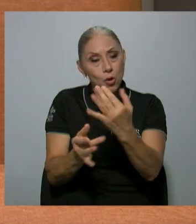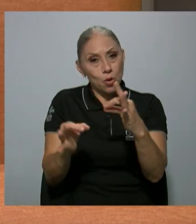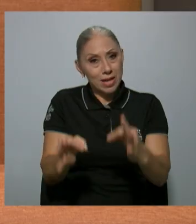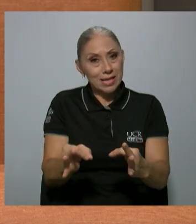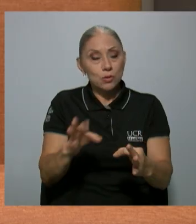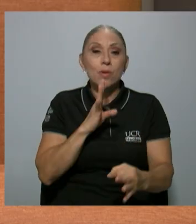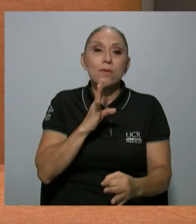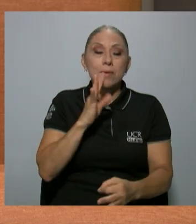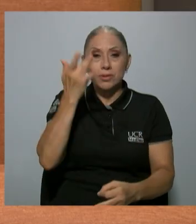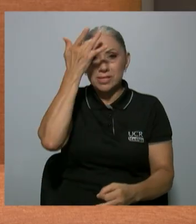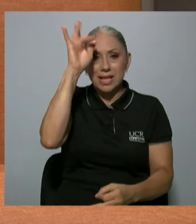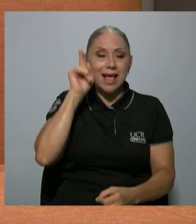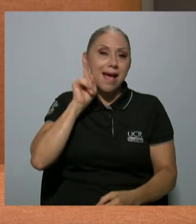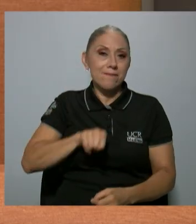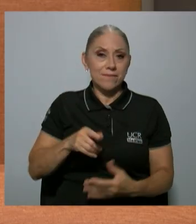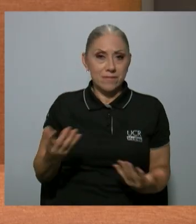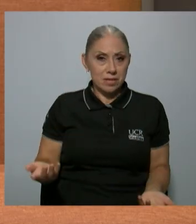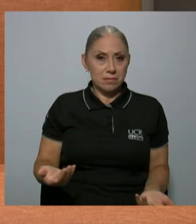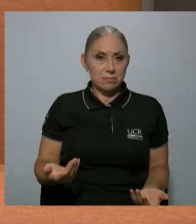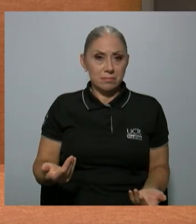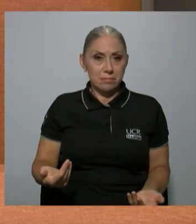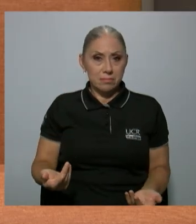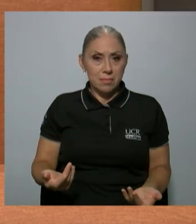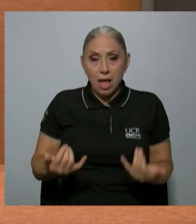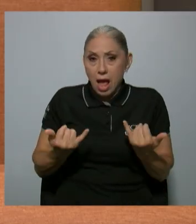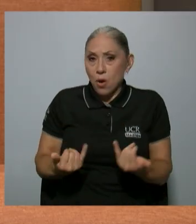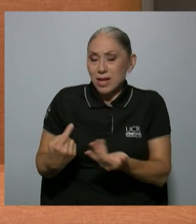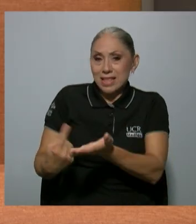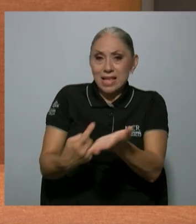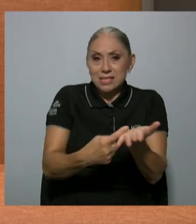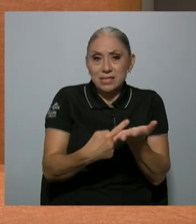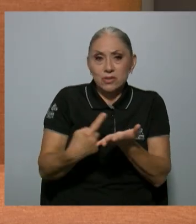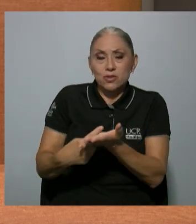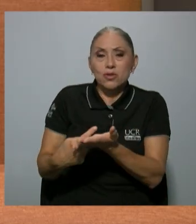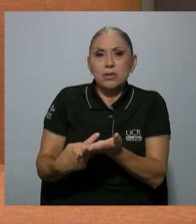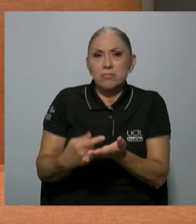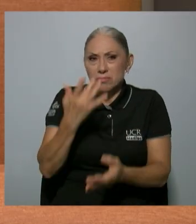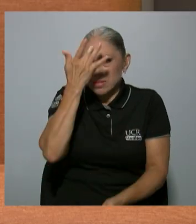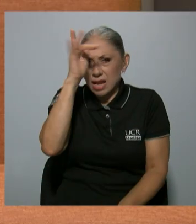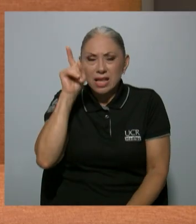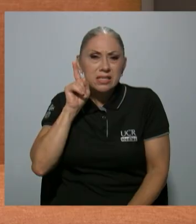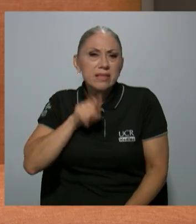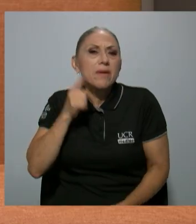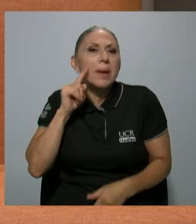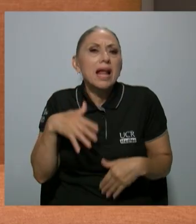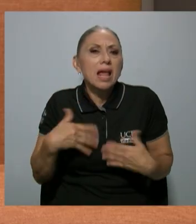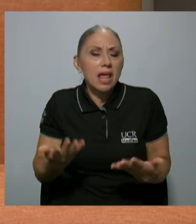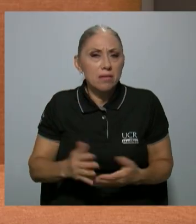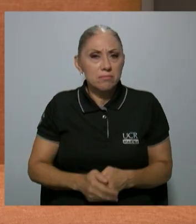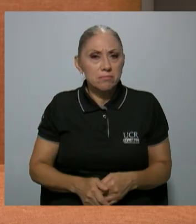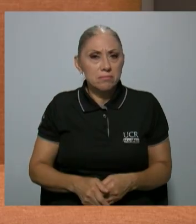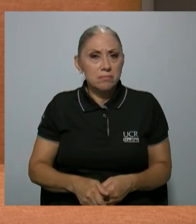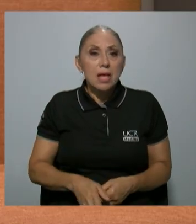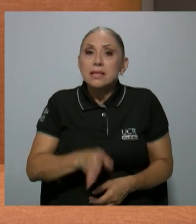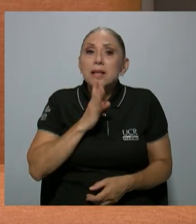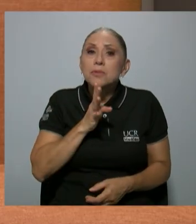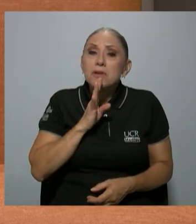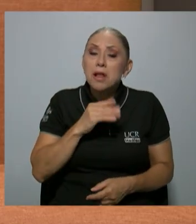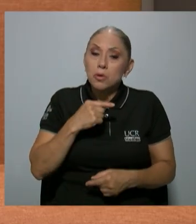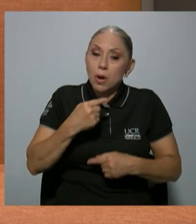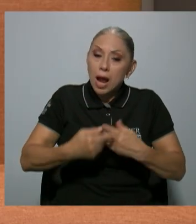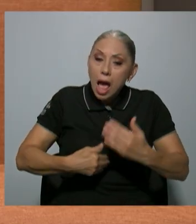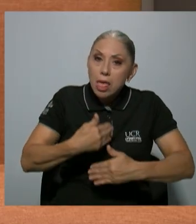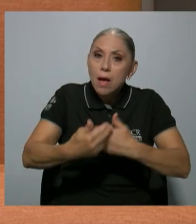inteligencia artificial, la discusión que se ha abierto es ¿para qué es la inteligencia artificial? ¿Acaso no estamos hablando de que cada vez seamos una sociedad